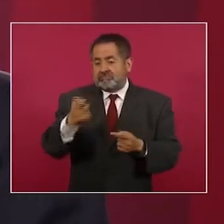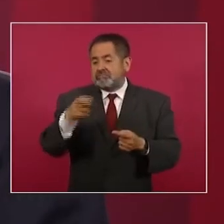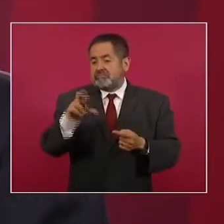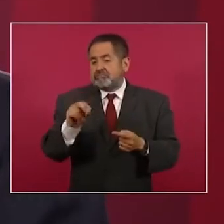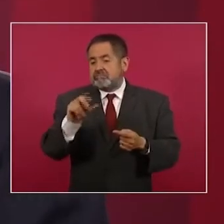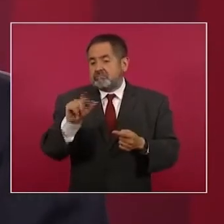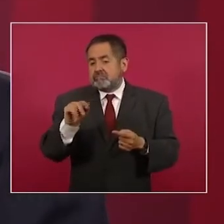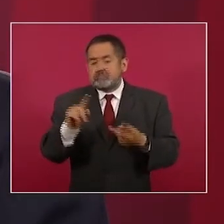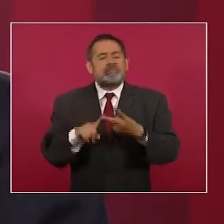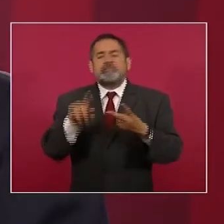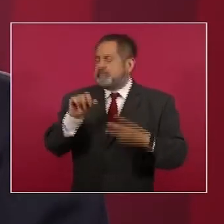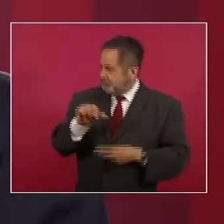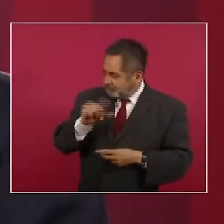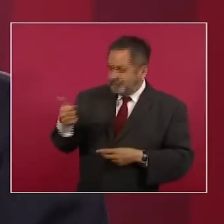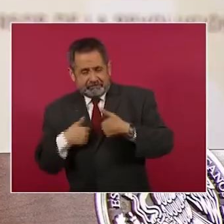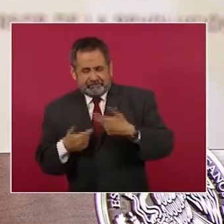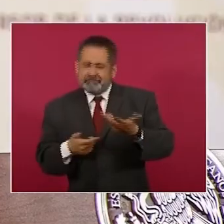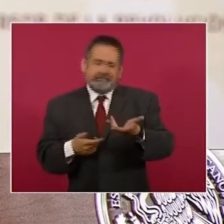de comunicación. Escuchemos.